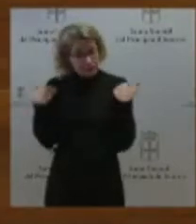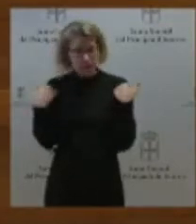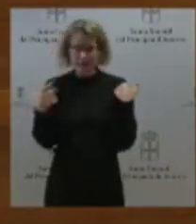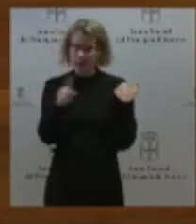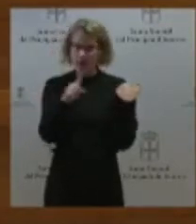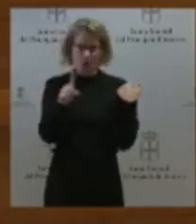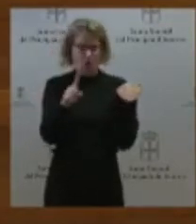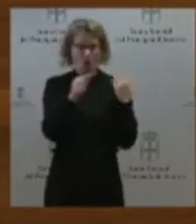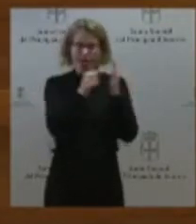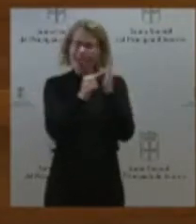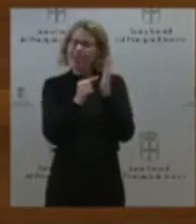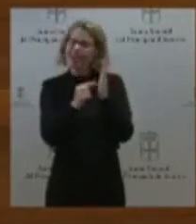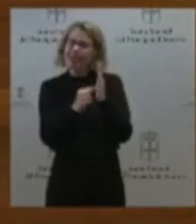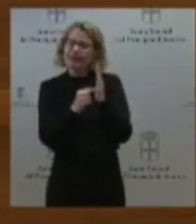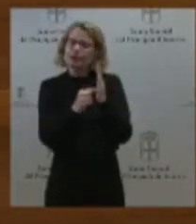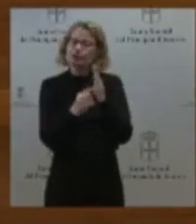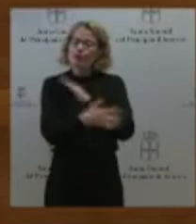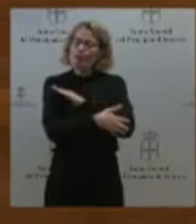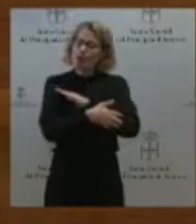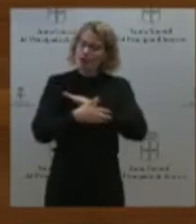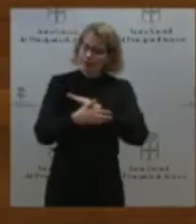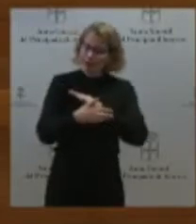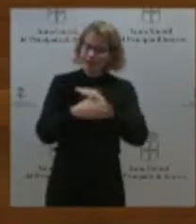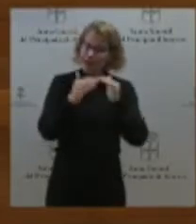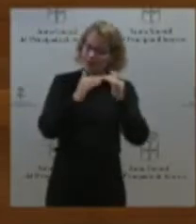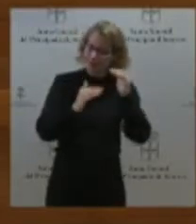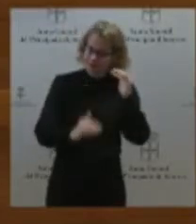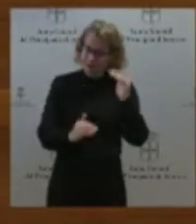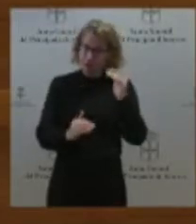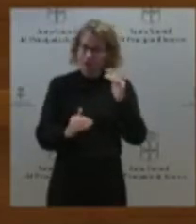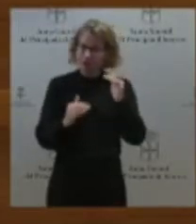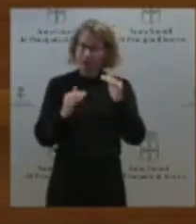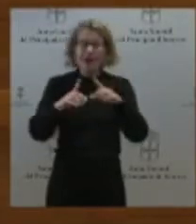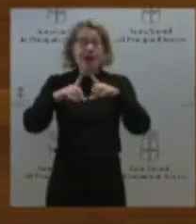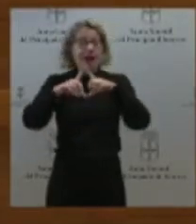de la Asturias actual que confirma tendencias de muy largo recorrido, de muy largo aliento.